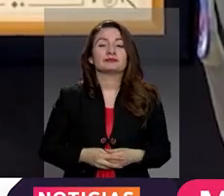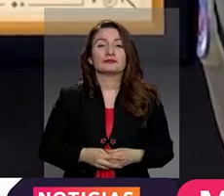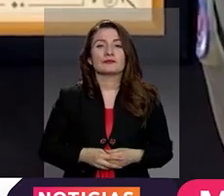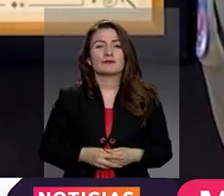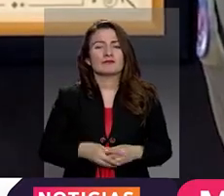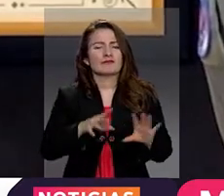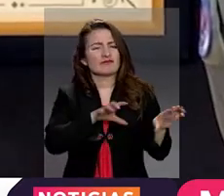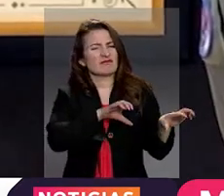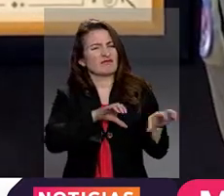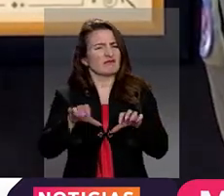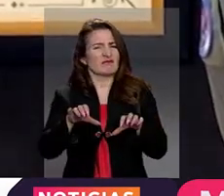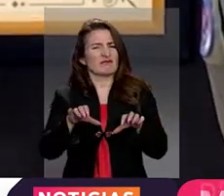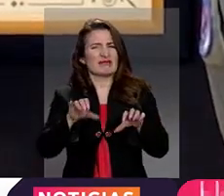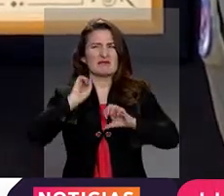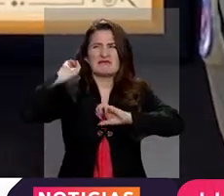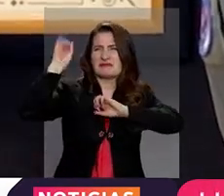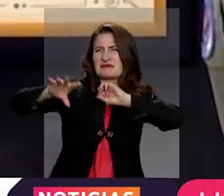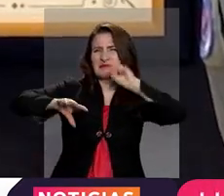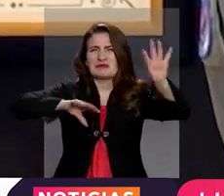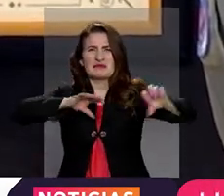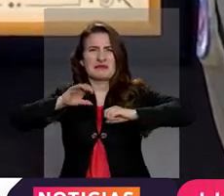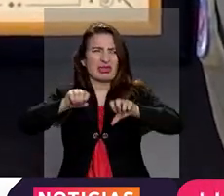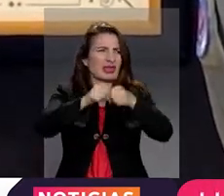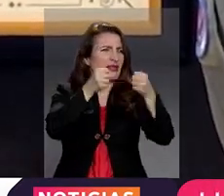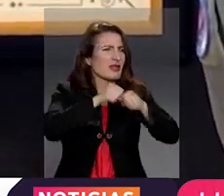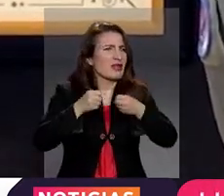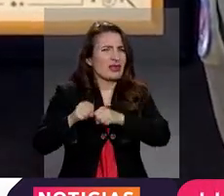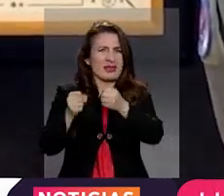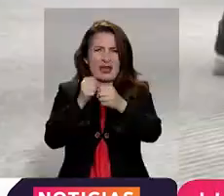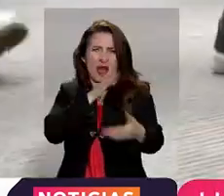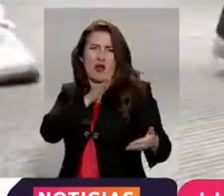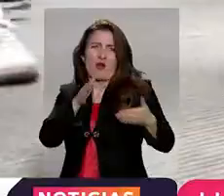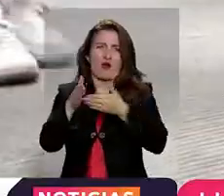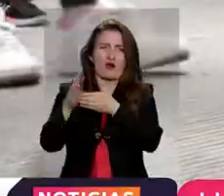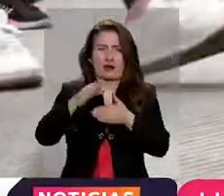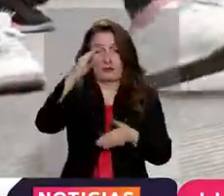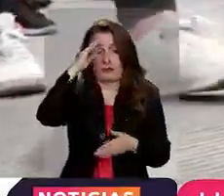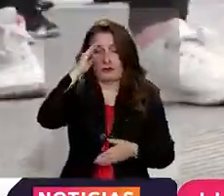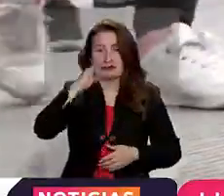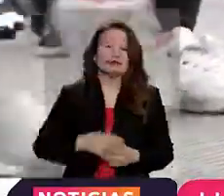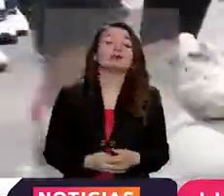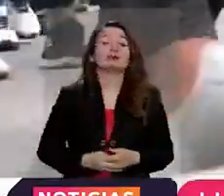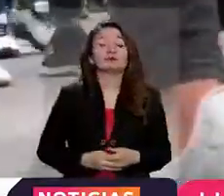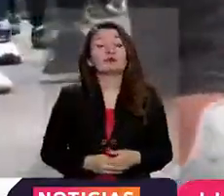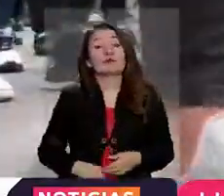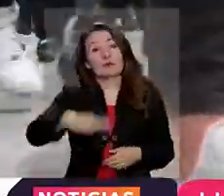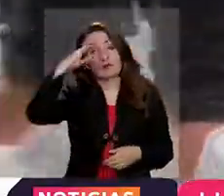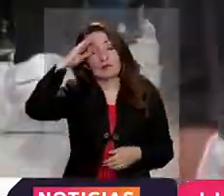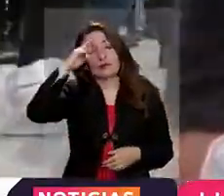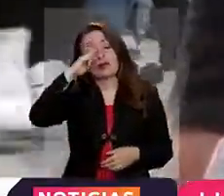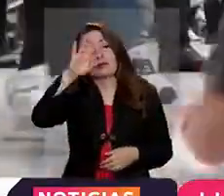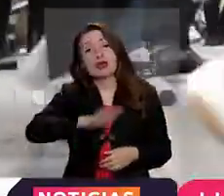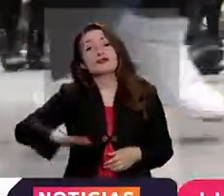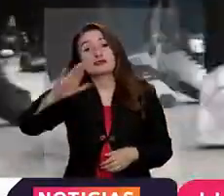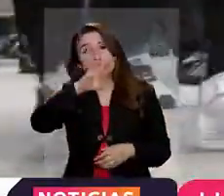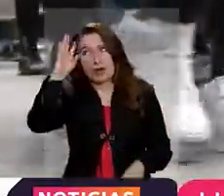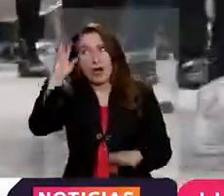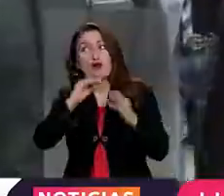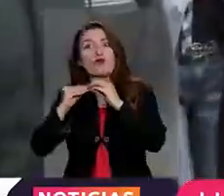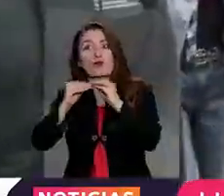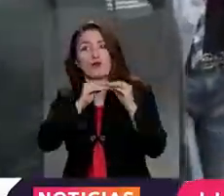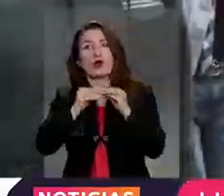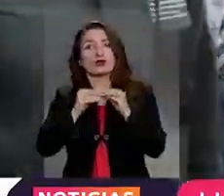los actos vandálicos y la afectación a la fuerza pública. La Policía Nacional destaca que está en coordinación con los entes de control